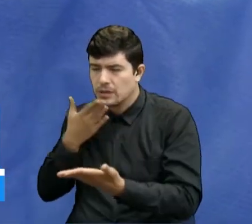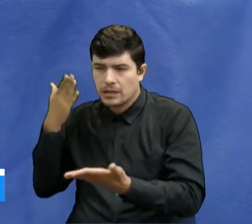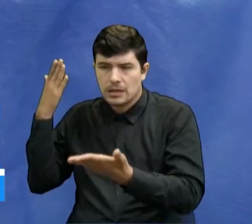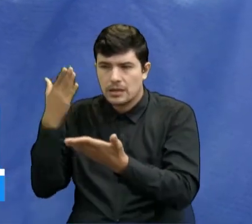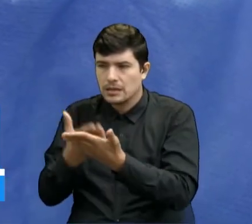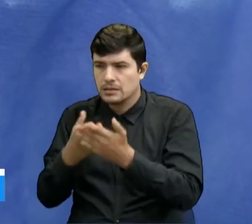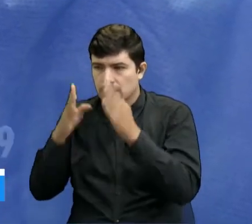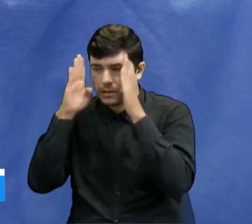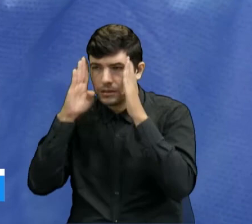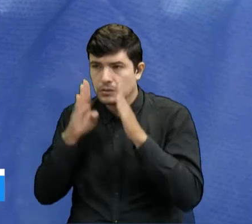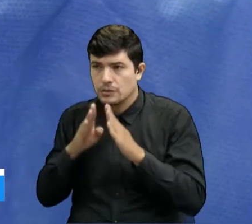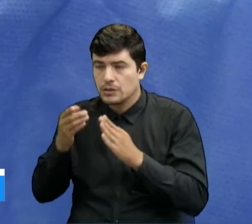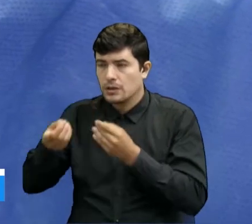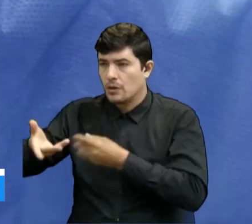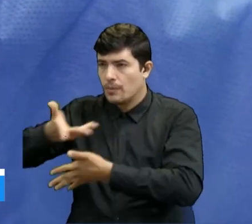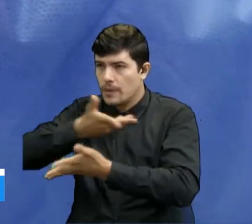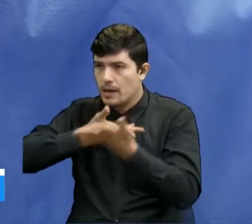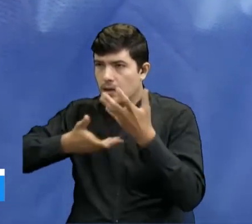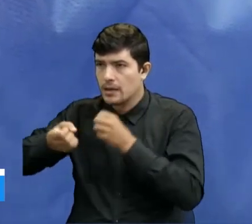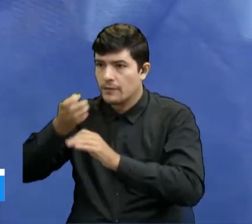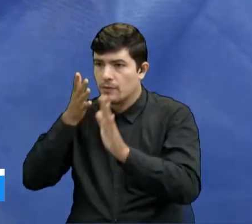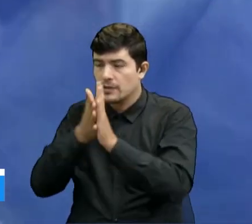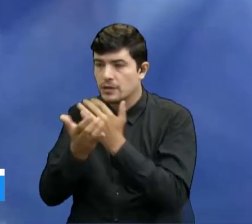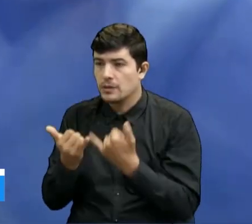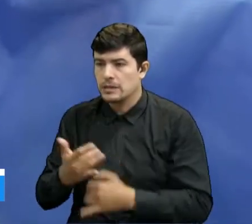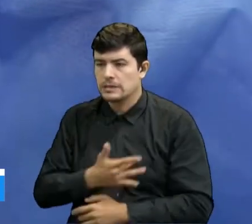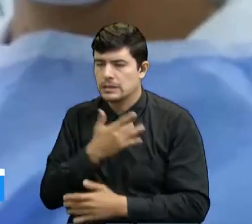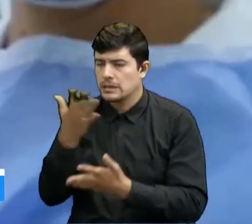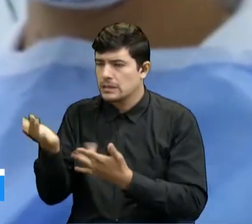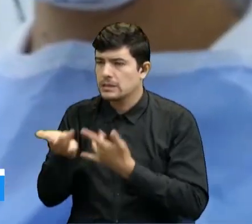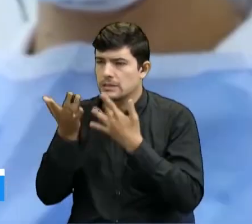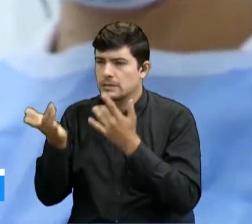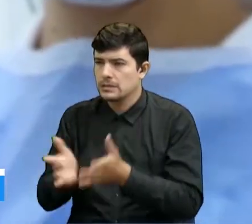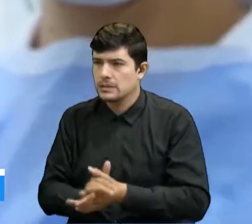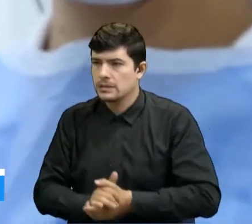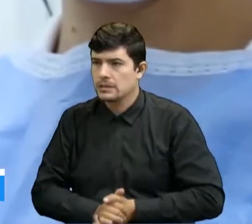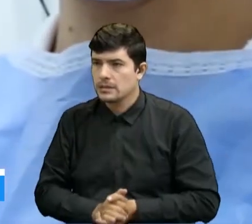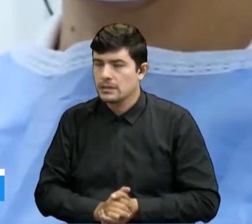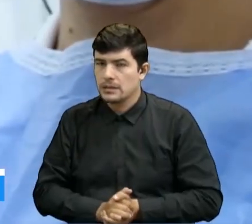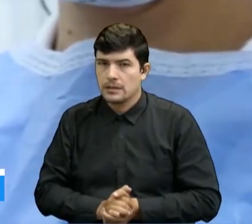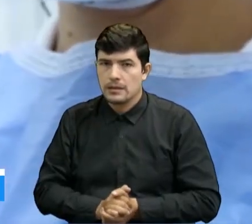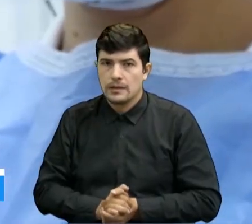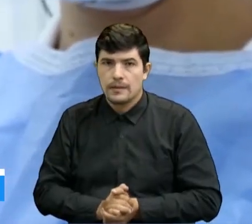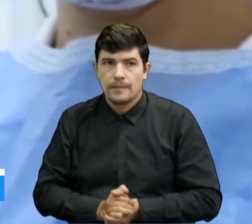con nosotros y compartir esta información que nos llena de esperanza, doctor.